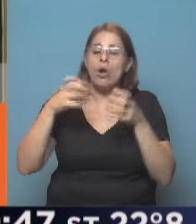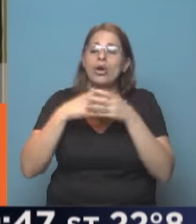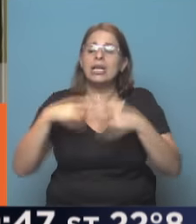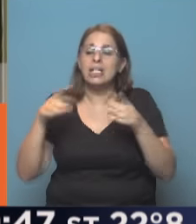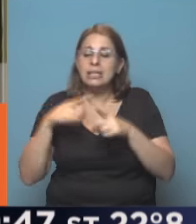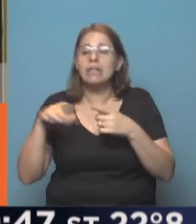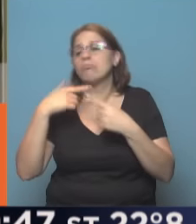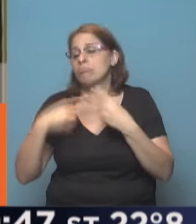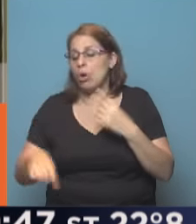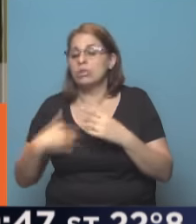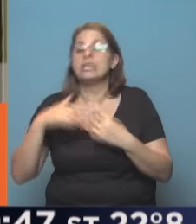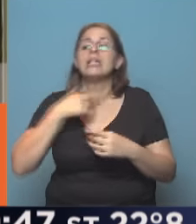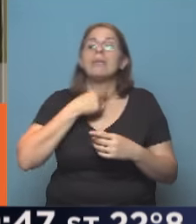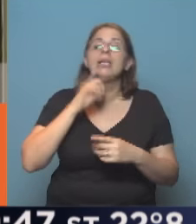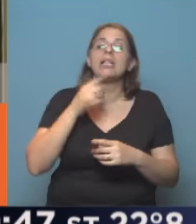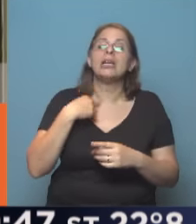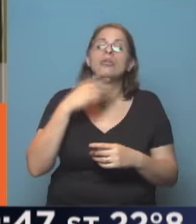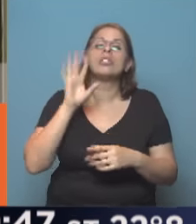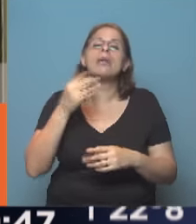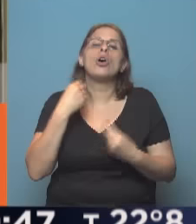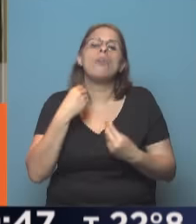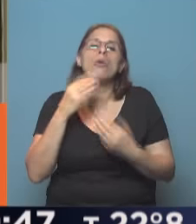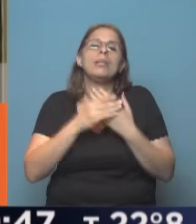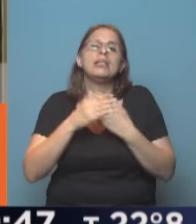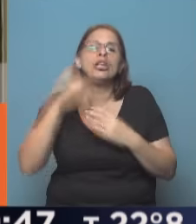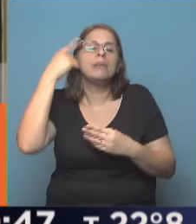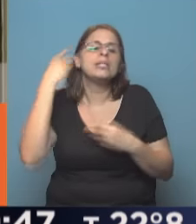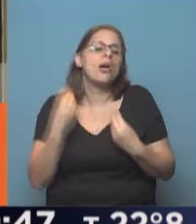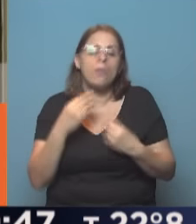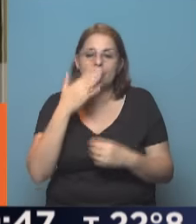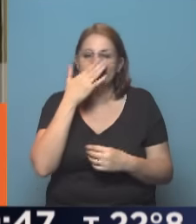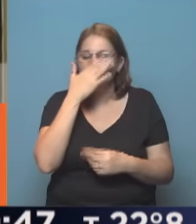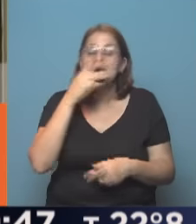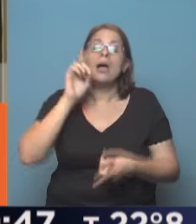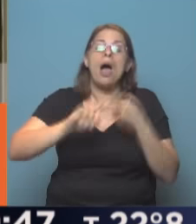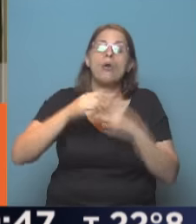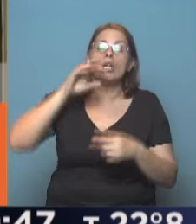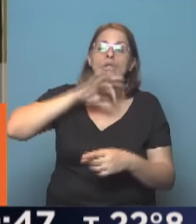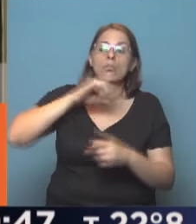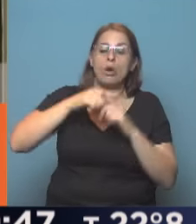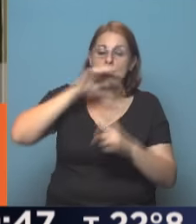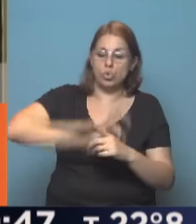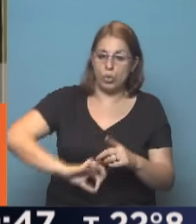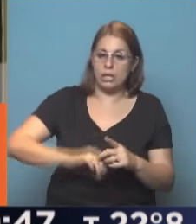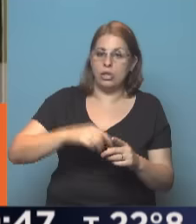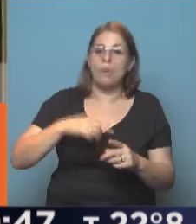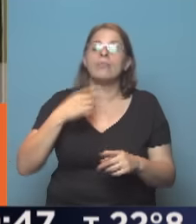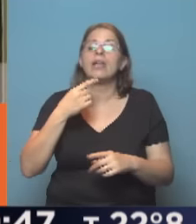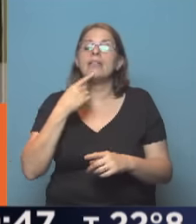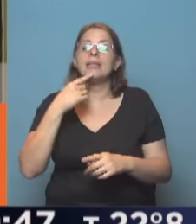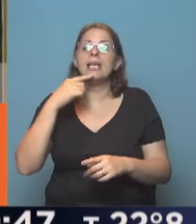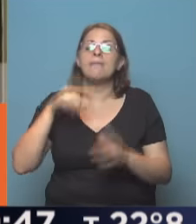otras áreas. Queremos también tener, obviamente, la postura del Ministerio al respecto. Respecto a la paritaria, lo que muestra el acuerdo de la provincia, primero